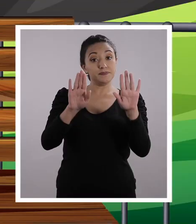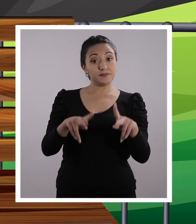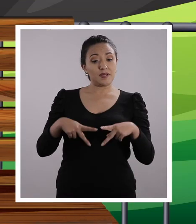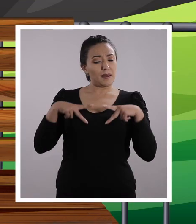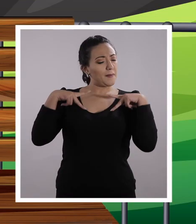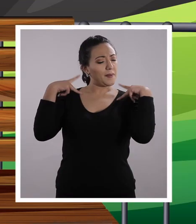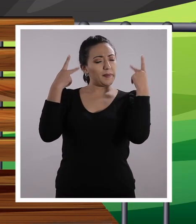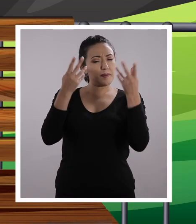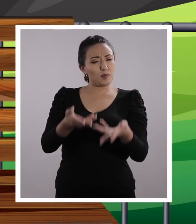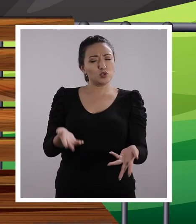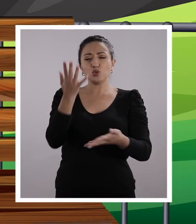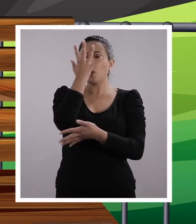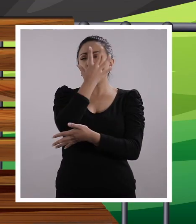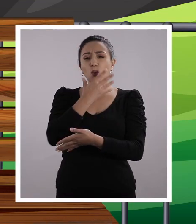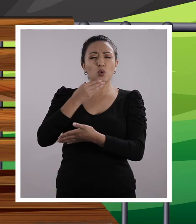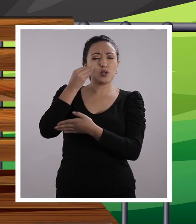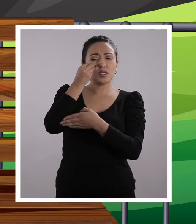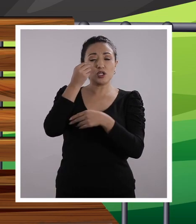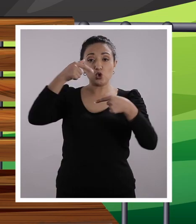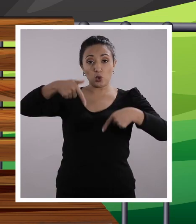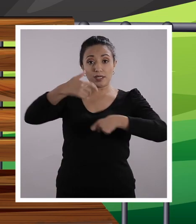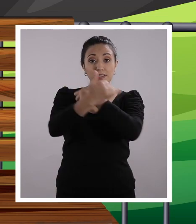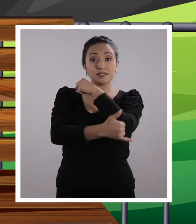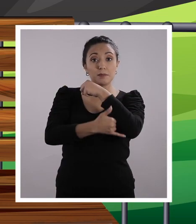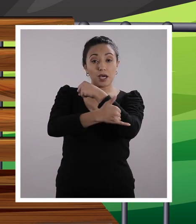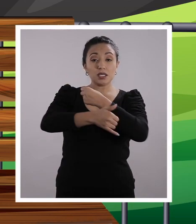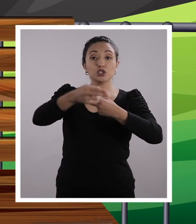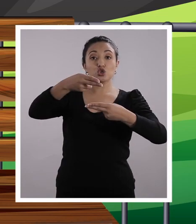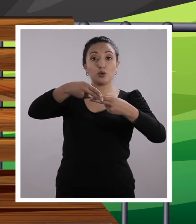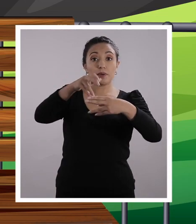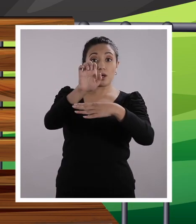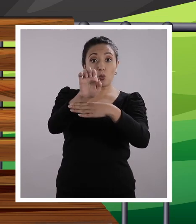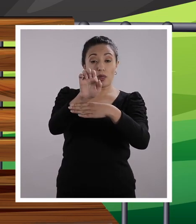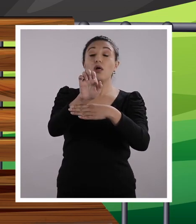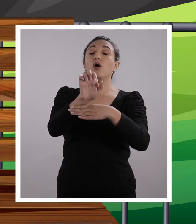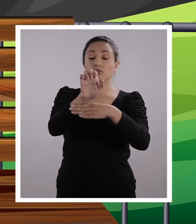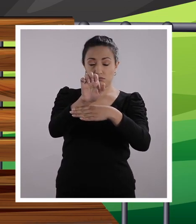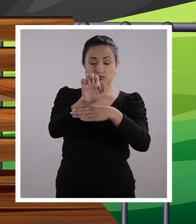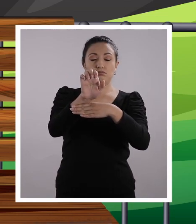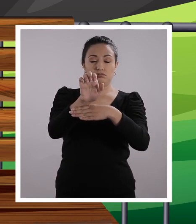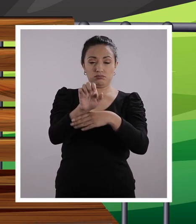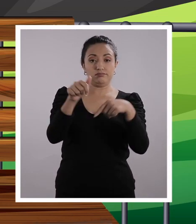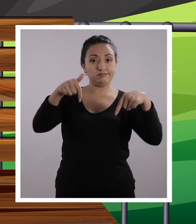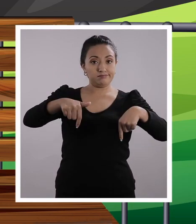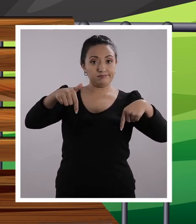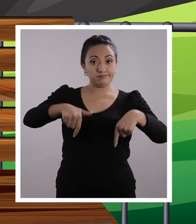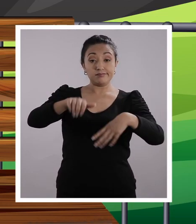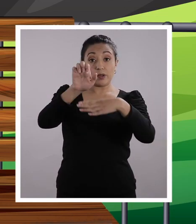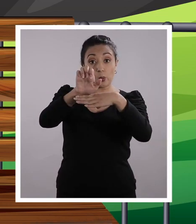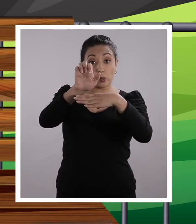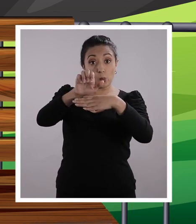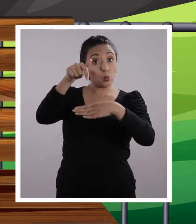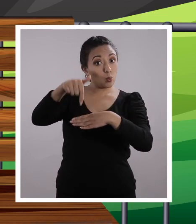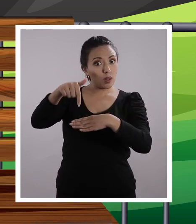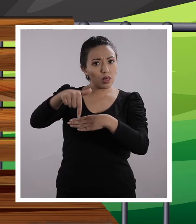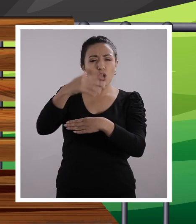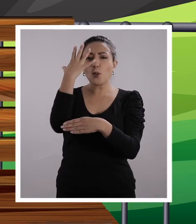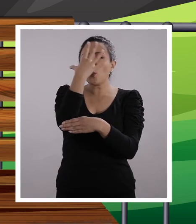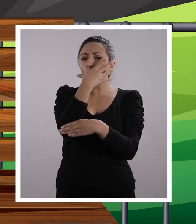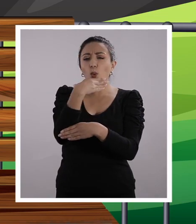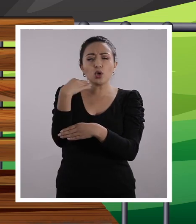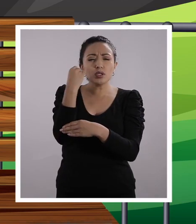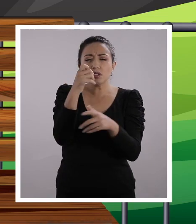vivimos en un hermoso país llamado el ecuador sí y en este país tenemos